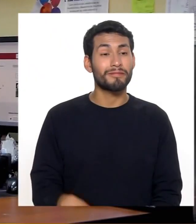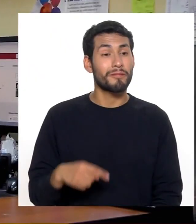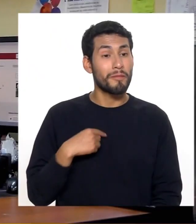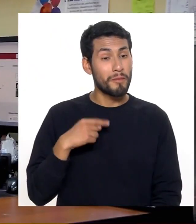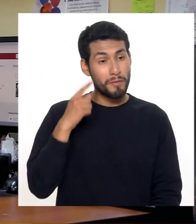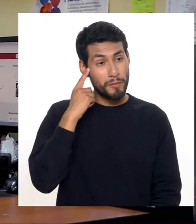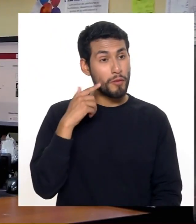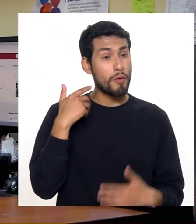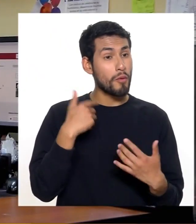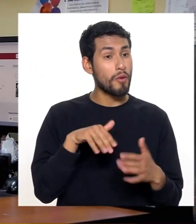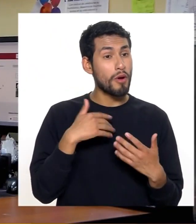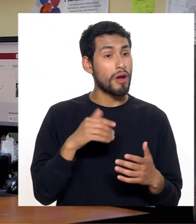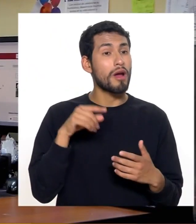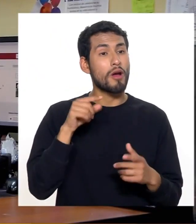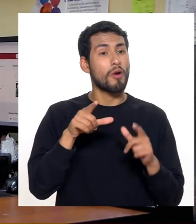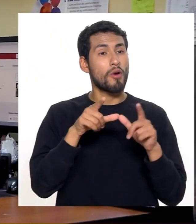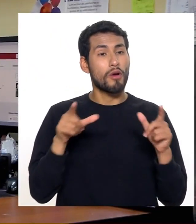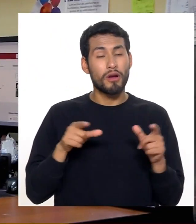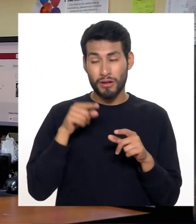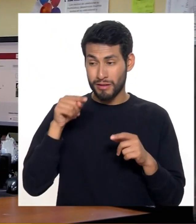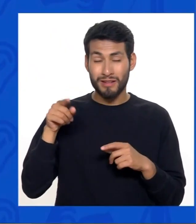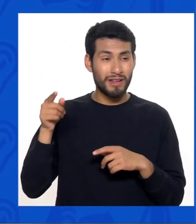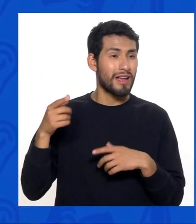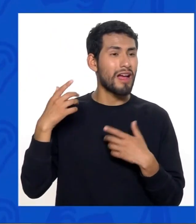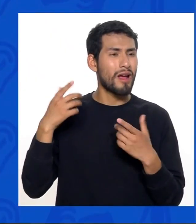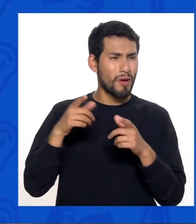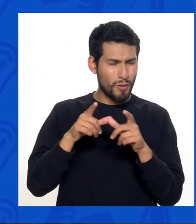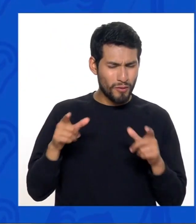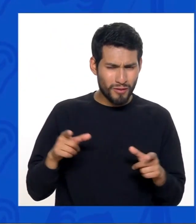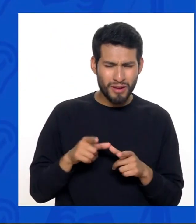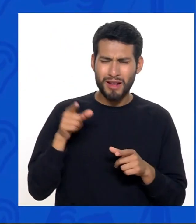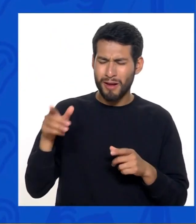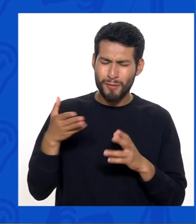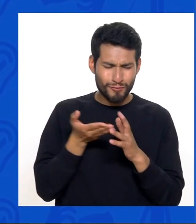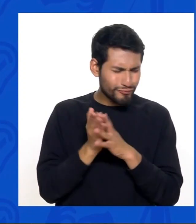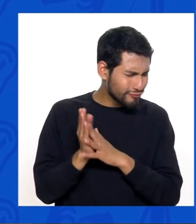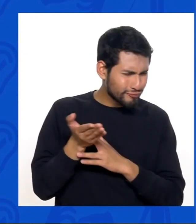Me parece admirable la situación que ella ha pasado.